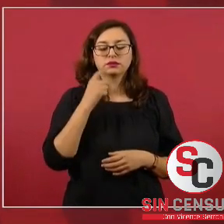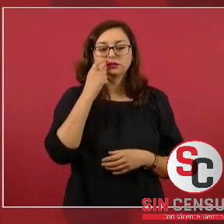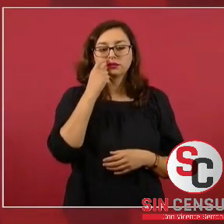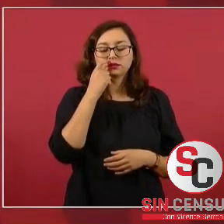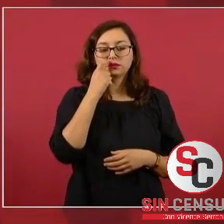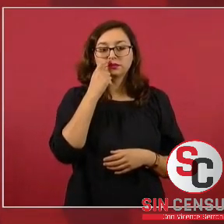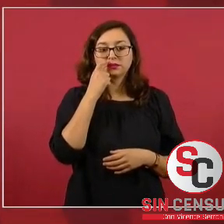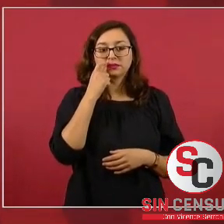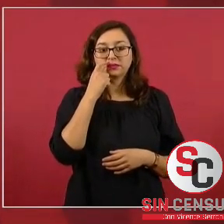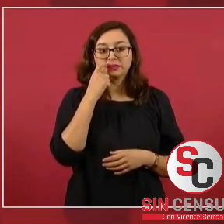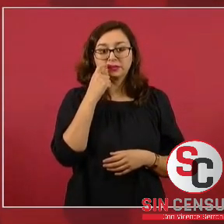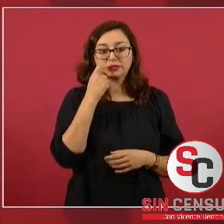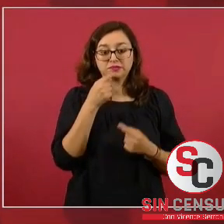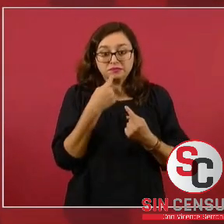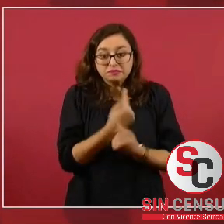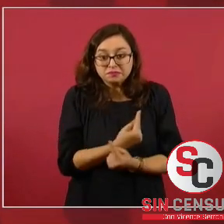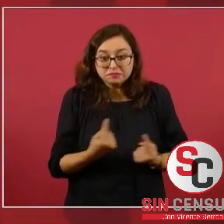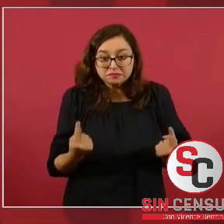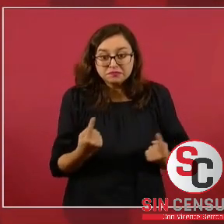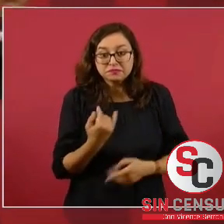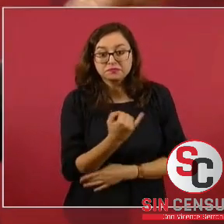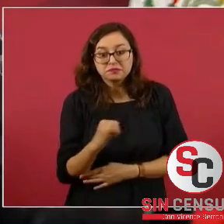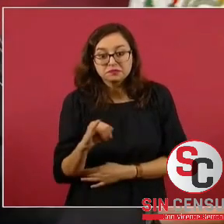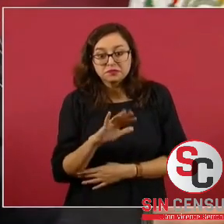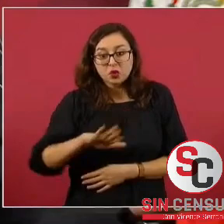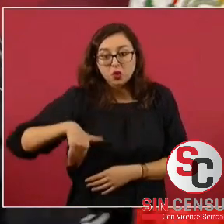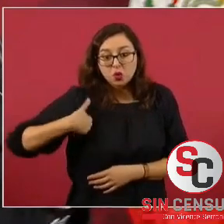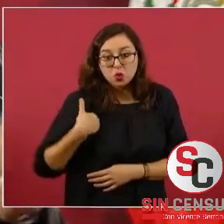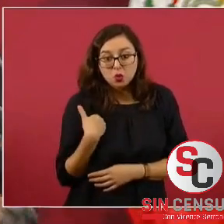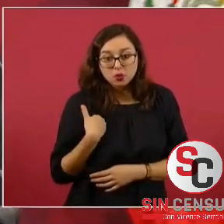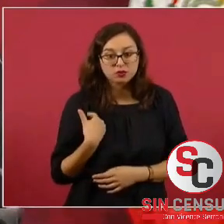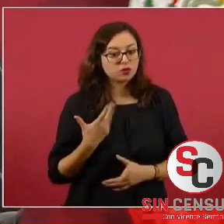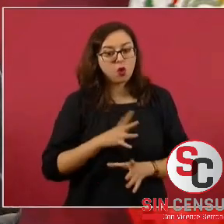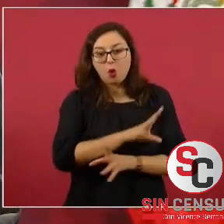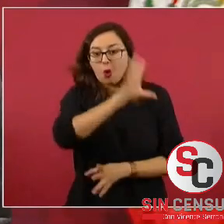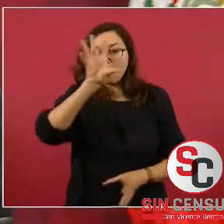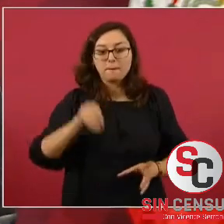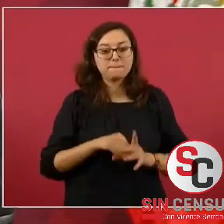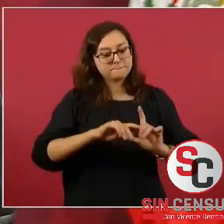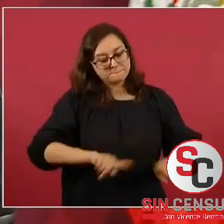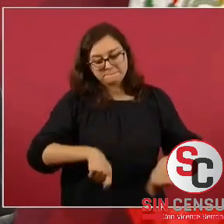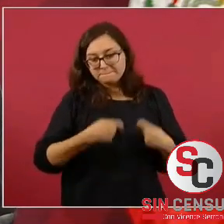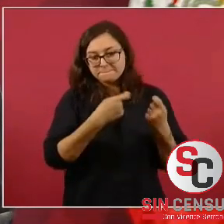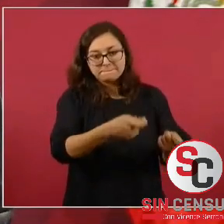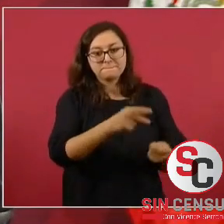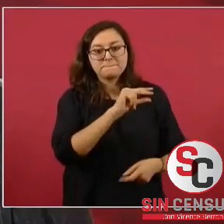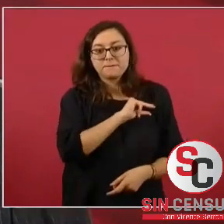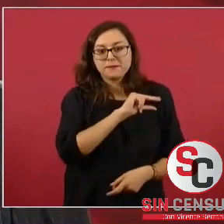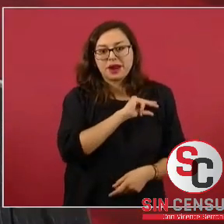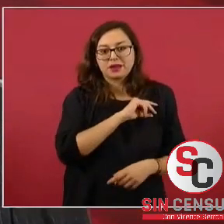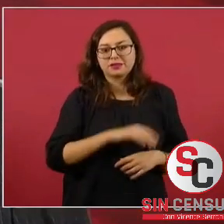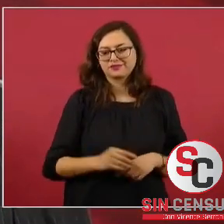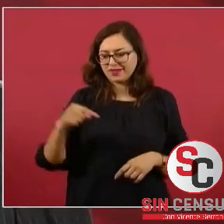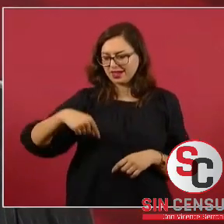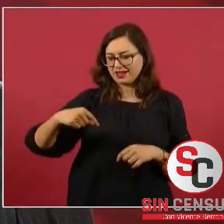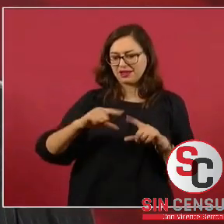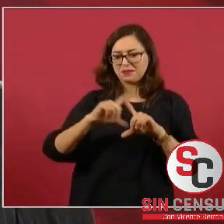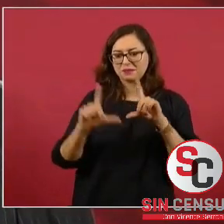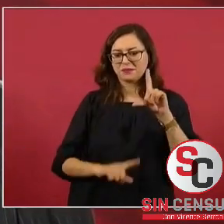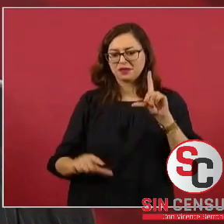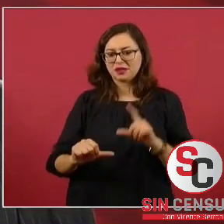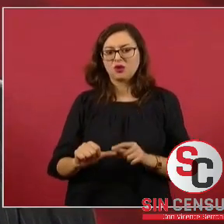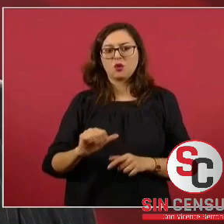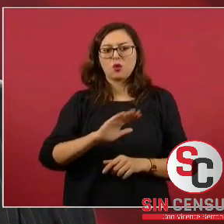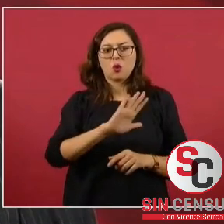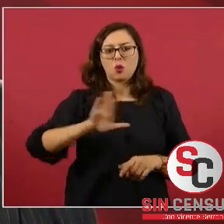de las guarderías. ¿Por qué fue la desgracia lamentable de la guardería ABC?